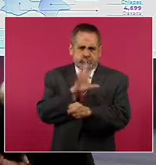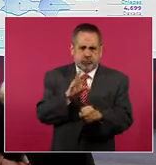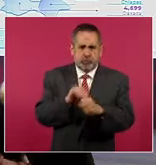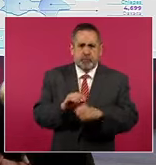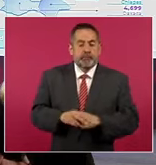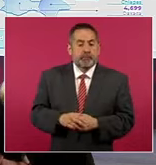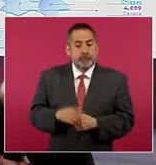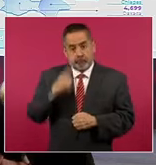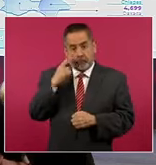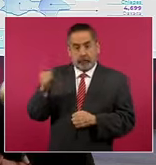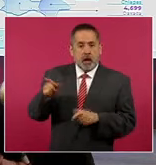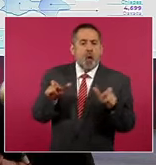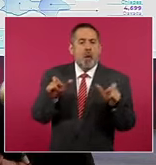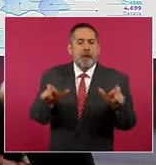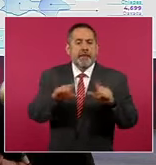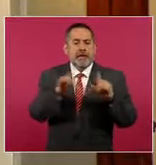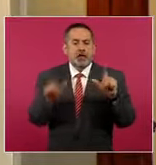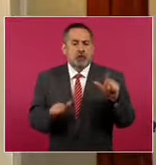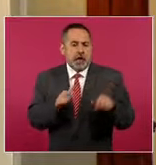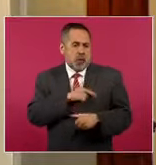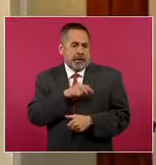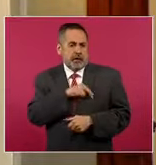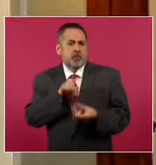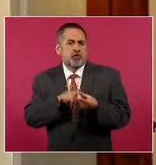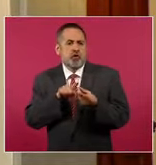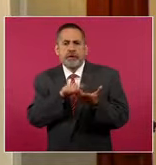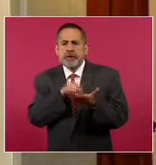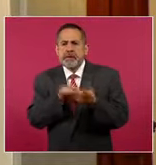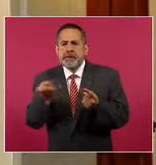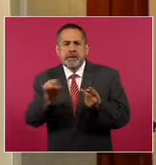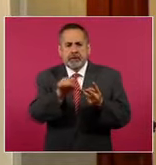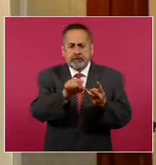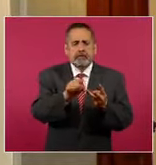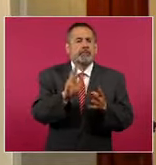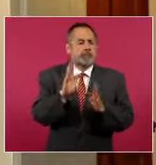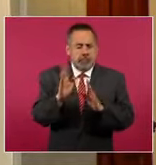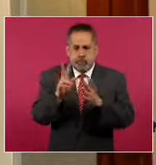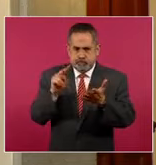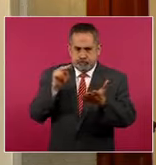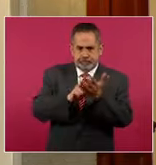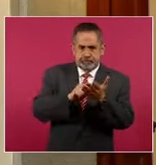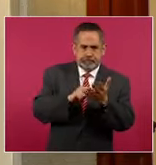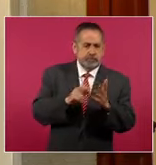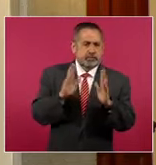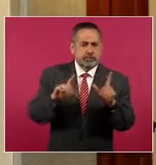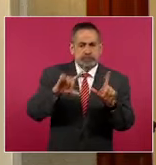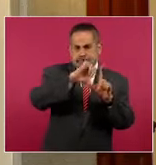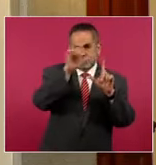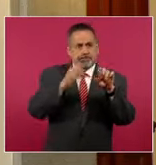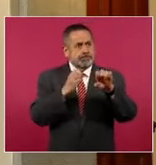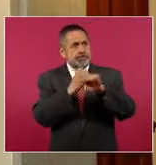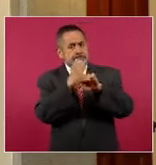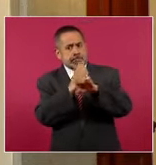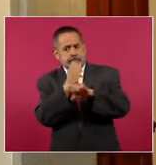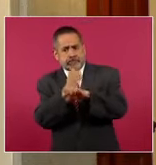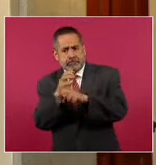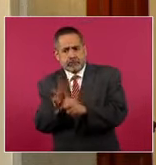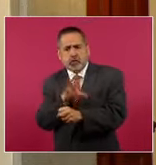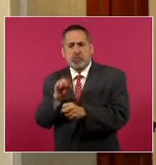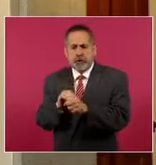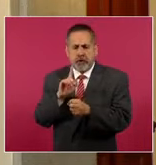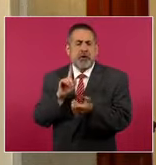tiene la Guardia Nacional. Ya tenemos o tiene presencia la Guardia en todos los estados y